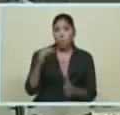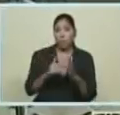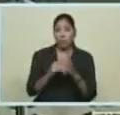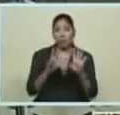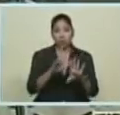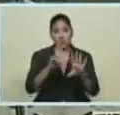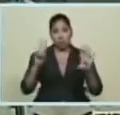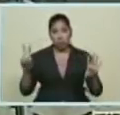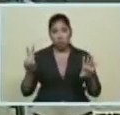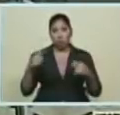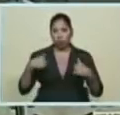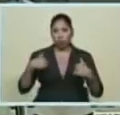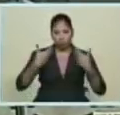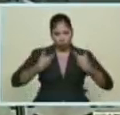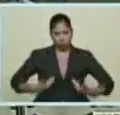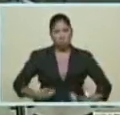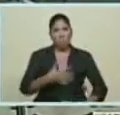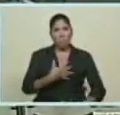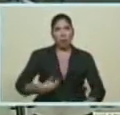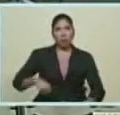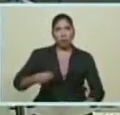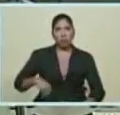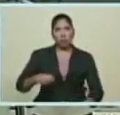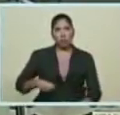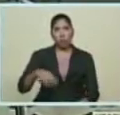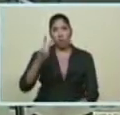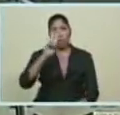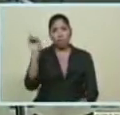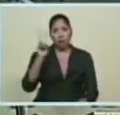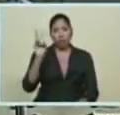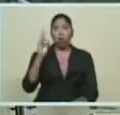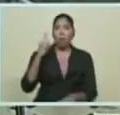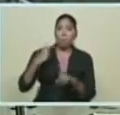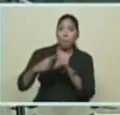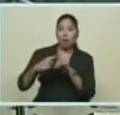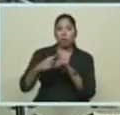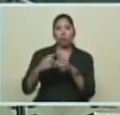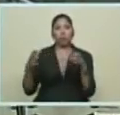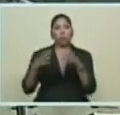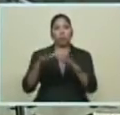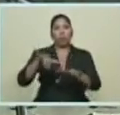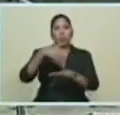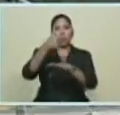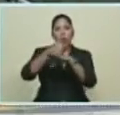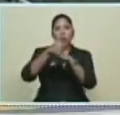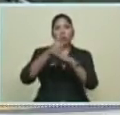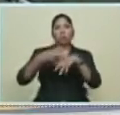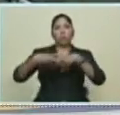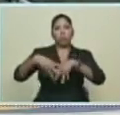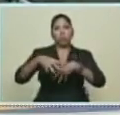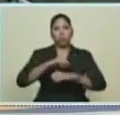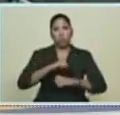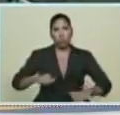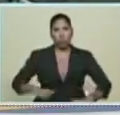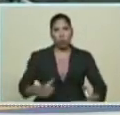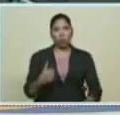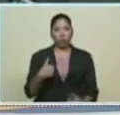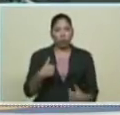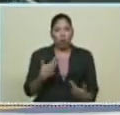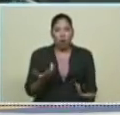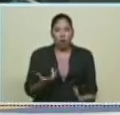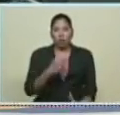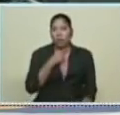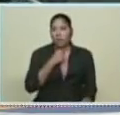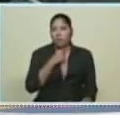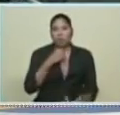República y comandante en jefe de la Fuerza Armada Nacional Bolivariana, siempre tengo el gusto